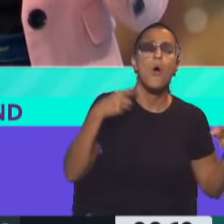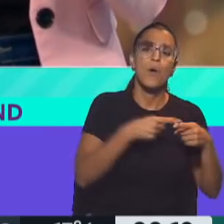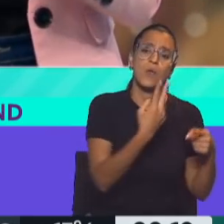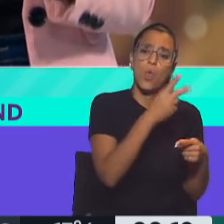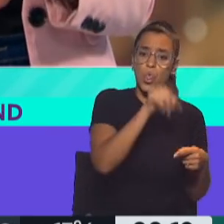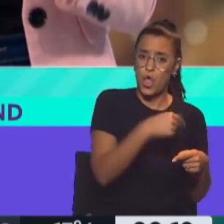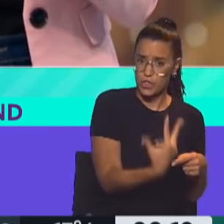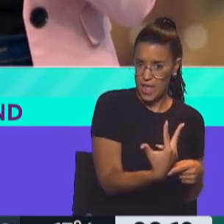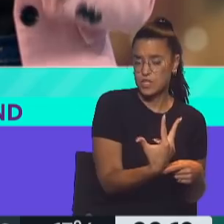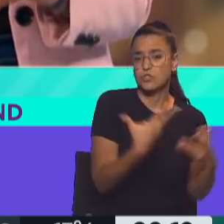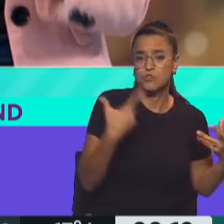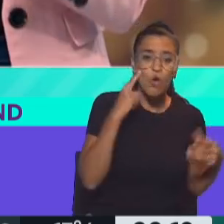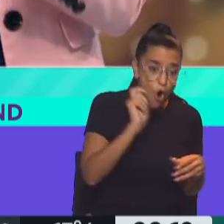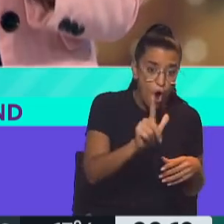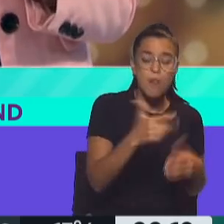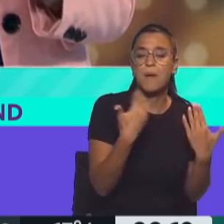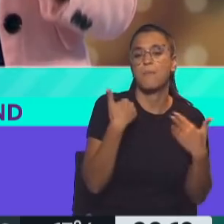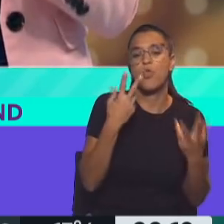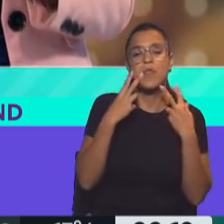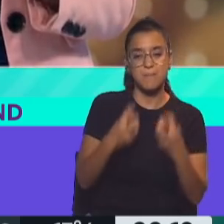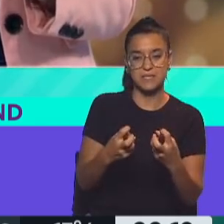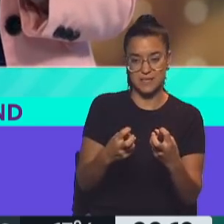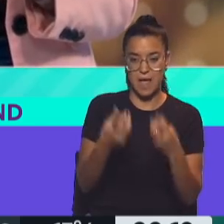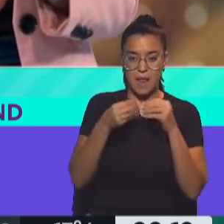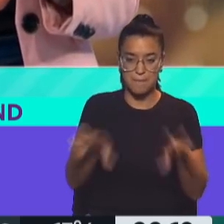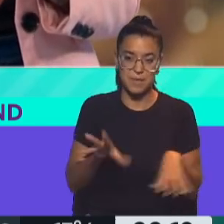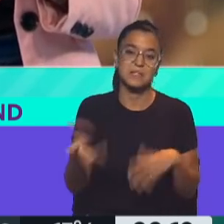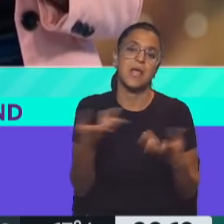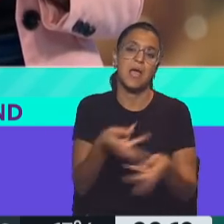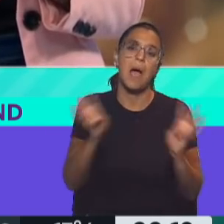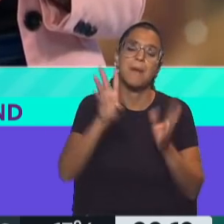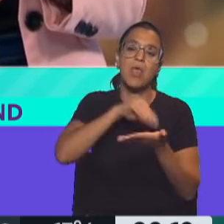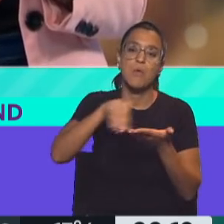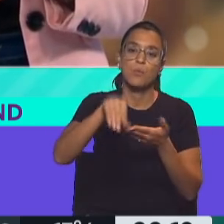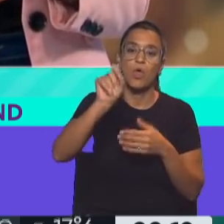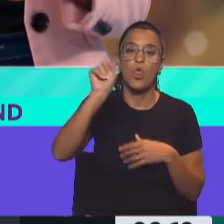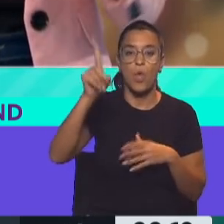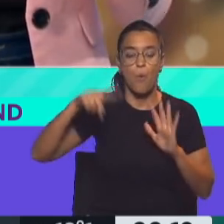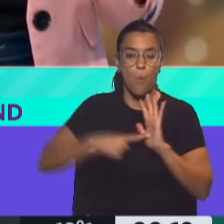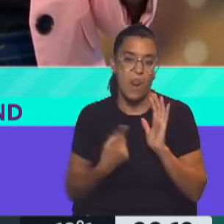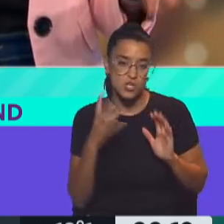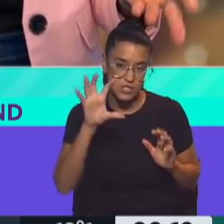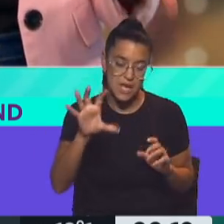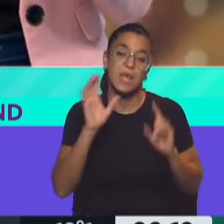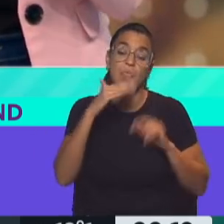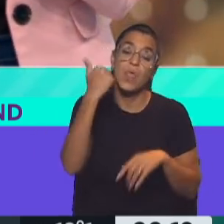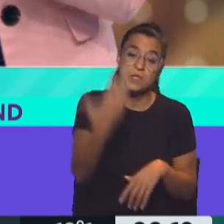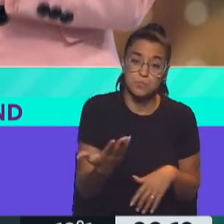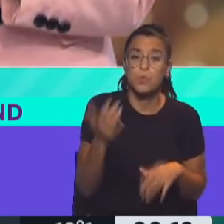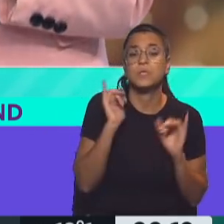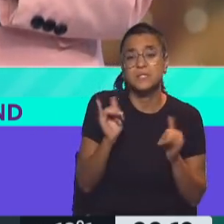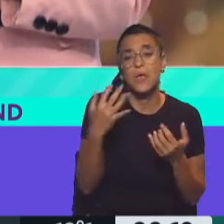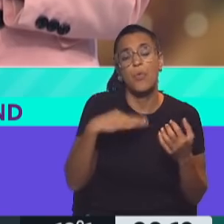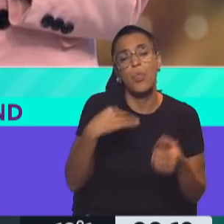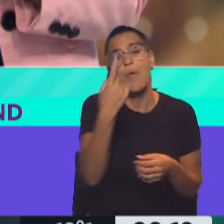para crear la comisión investigadora en la cámara de diputados de la provincia de buenos aires y luego esas actuaciones tendrían